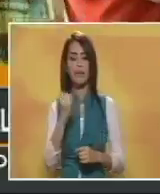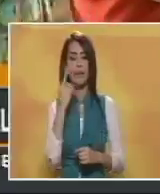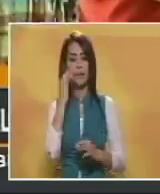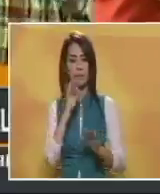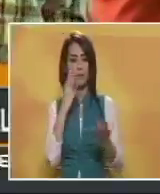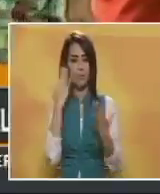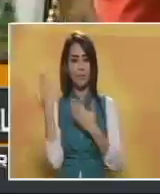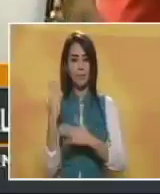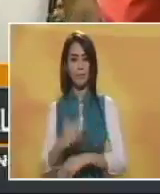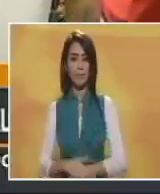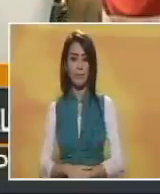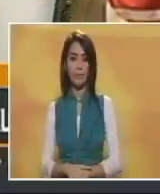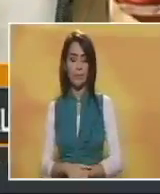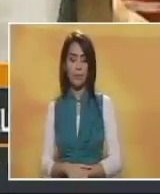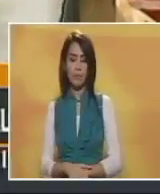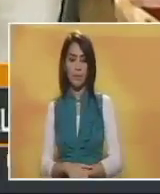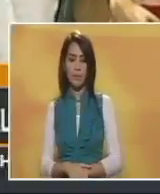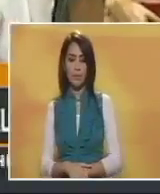Primicia.